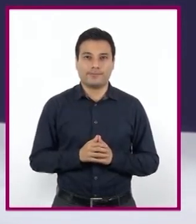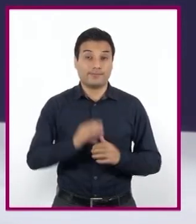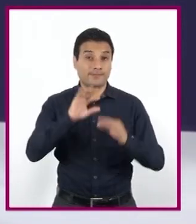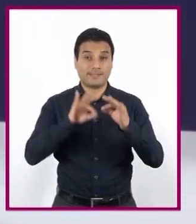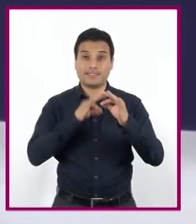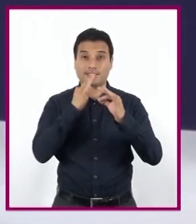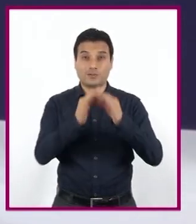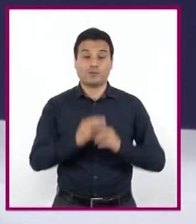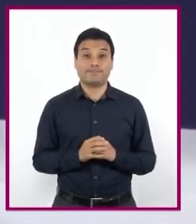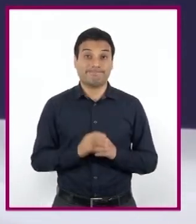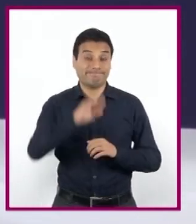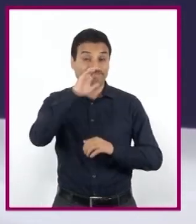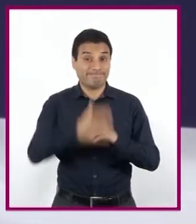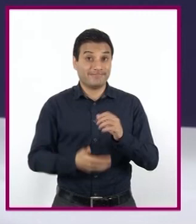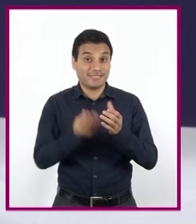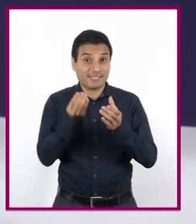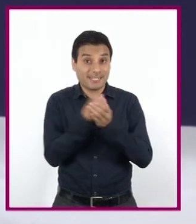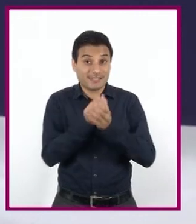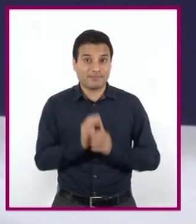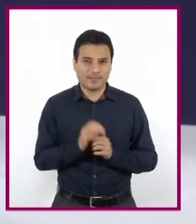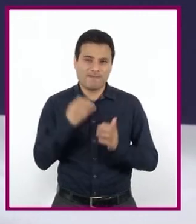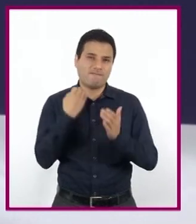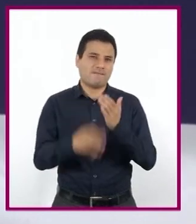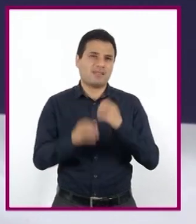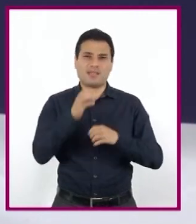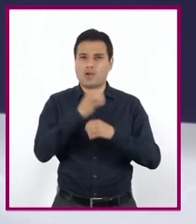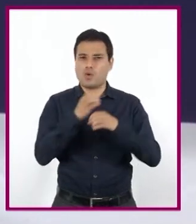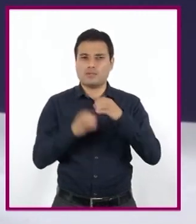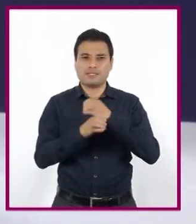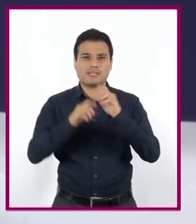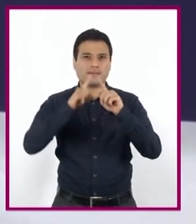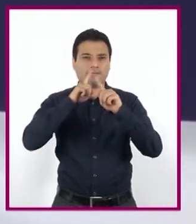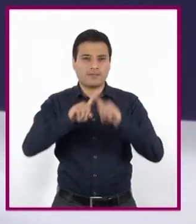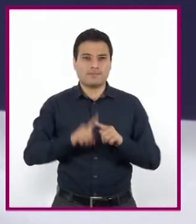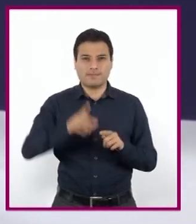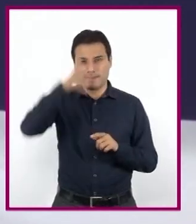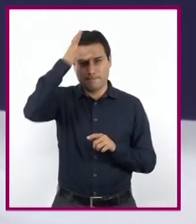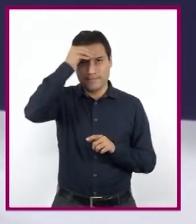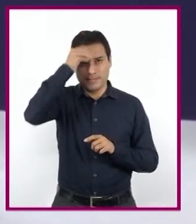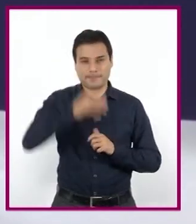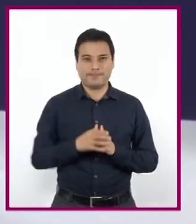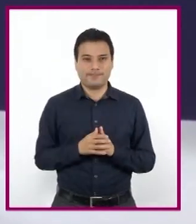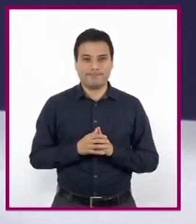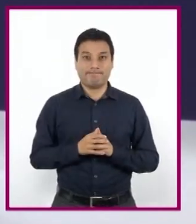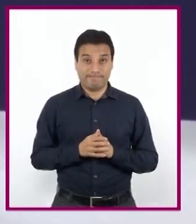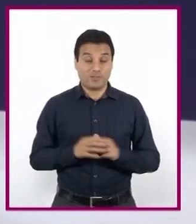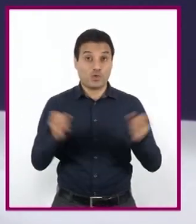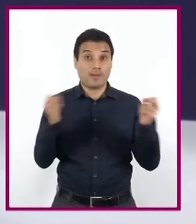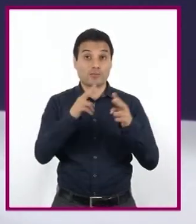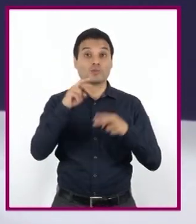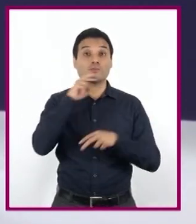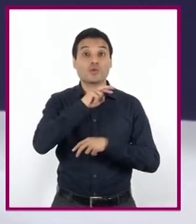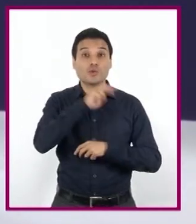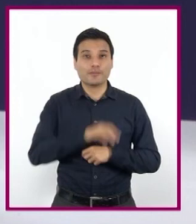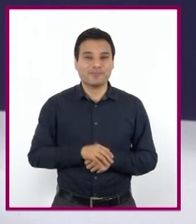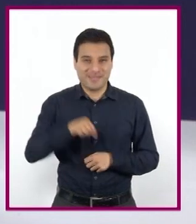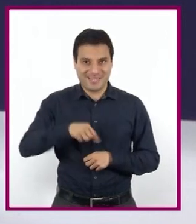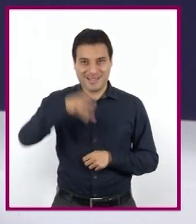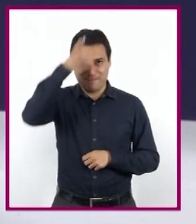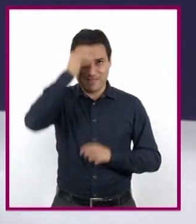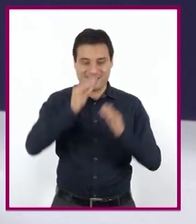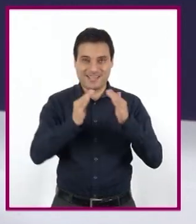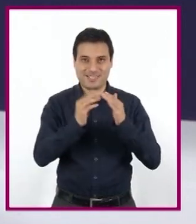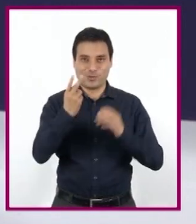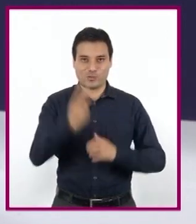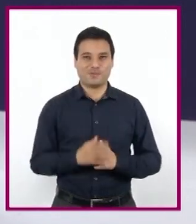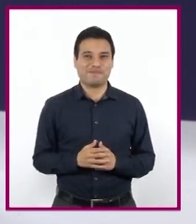Listo, terminamos. Pero aún nos queda mucho por explorar y descubrir. Así que nos vemos pronto aquí en Aprende